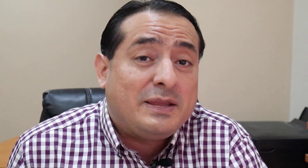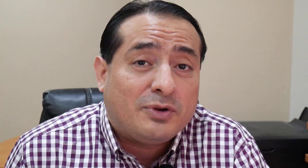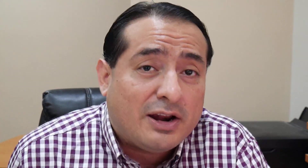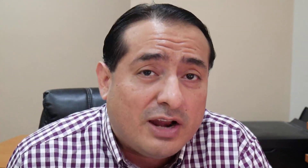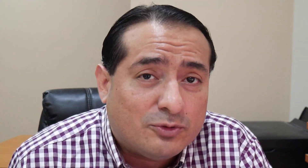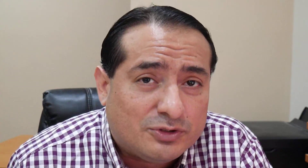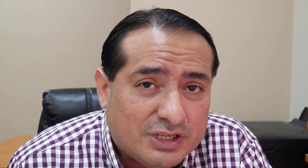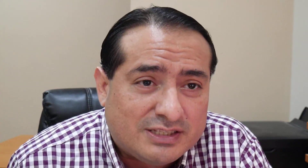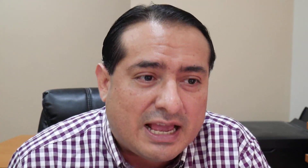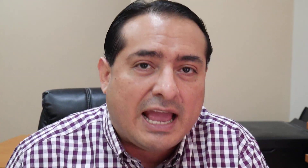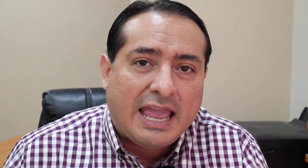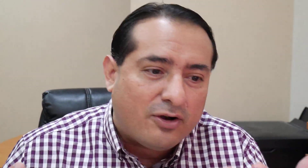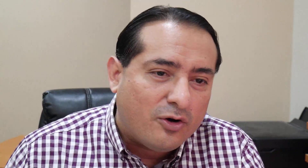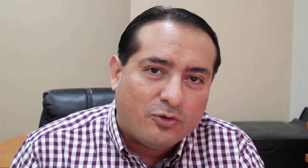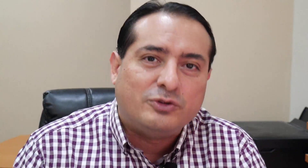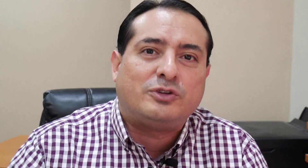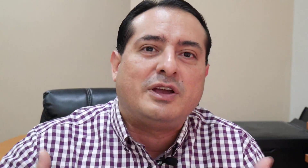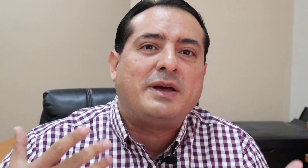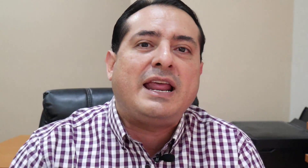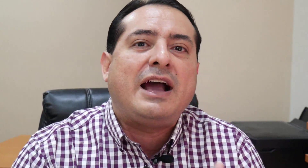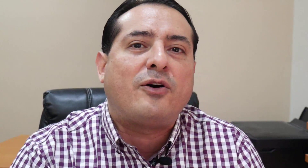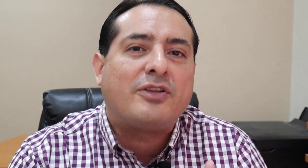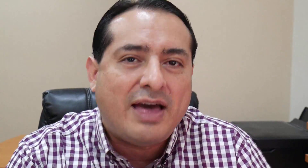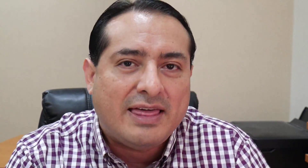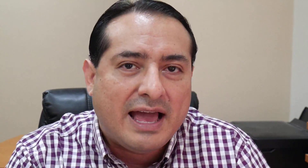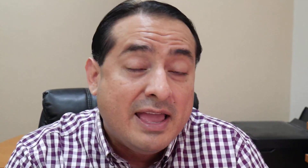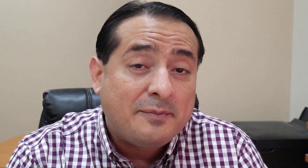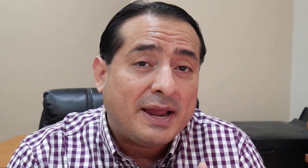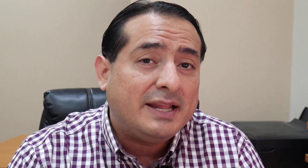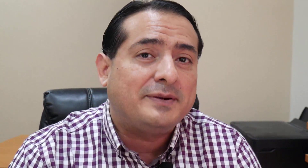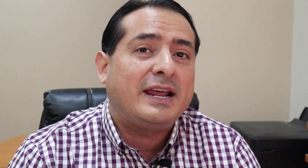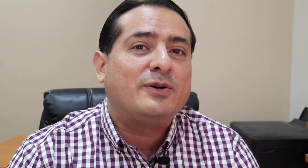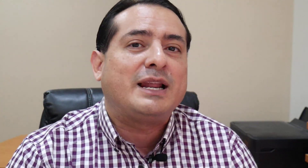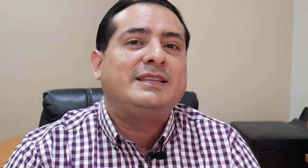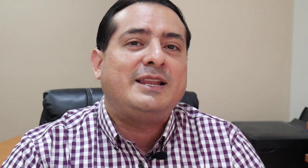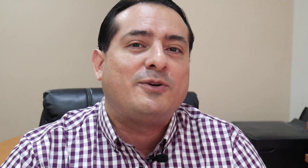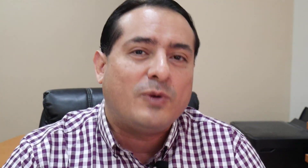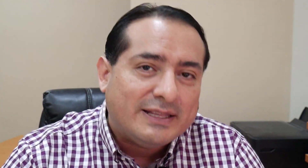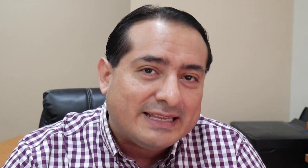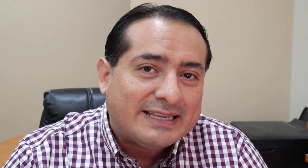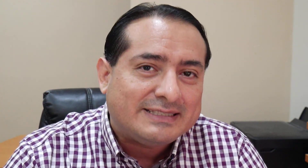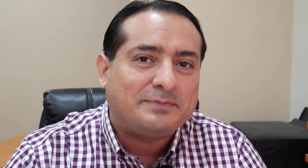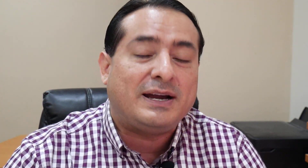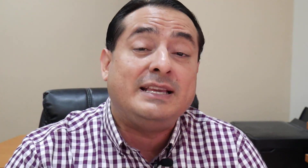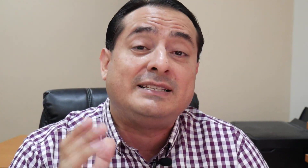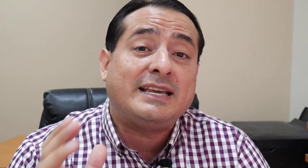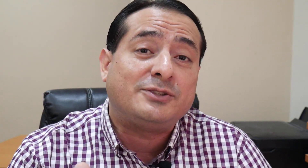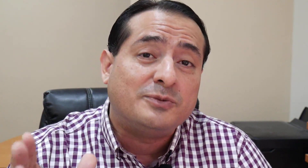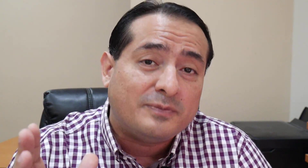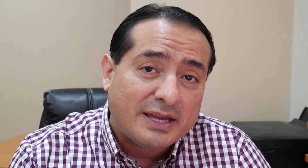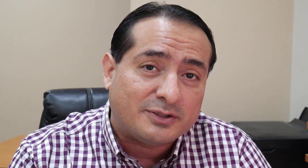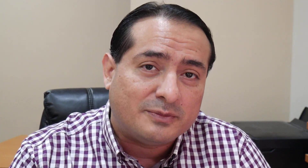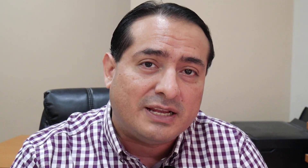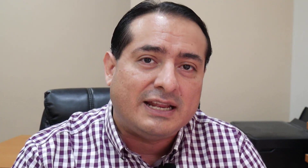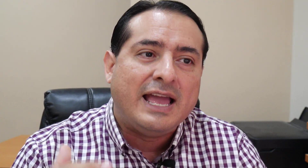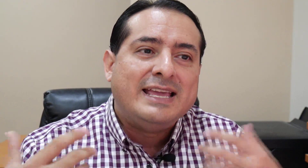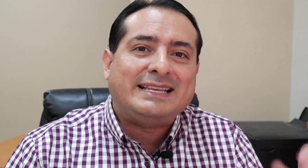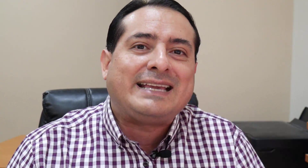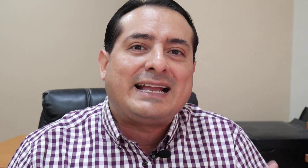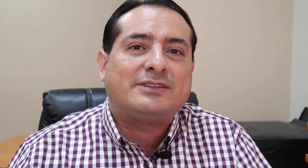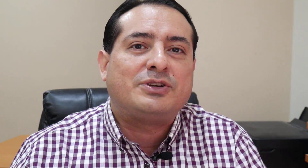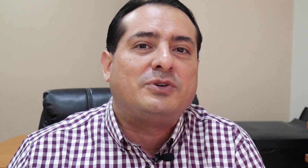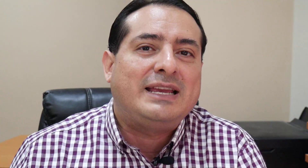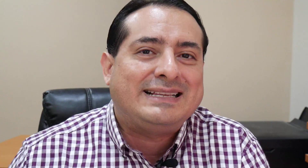manipularon la justicia en conjunto de manera acordada para liberar a un gran delincuente en este país que es humberto moreira